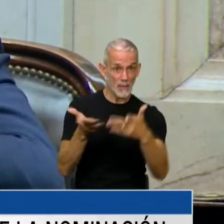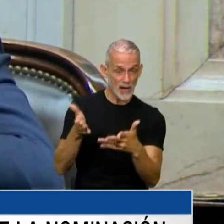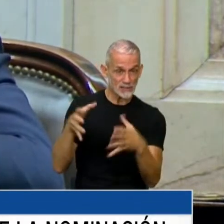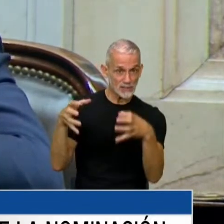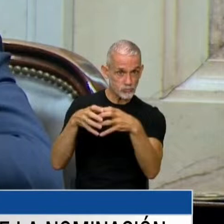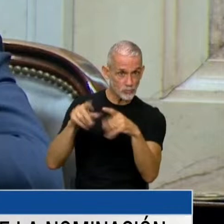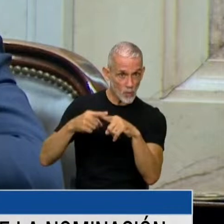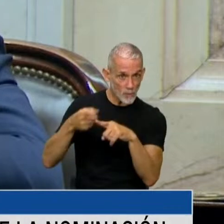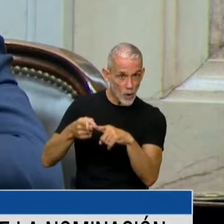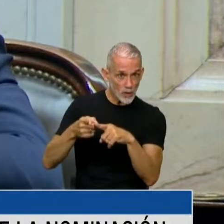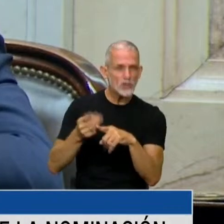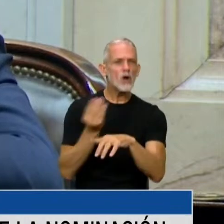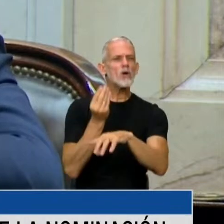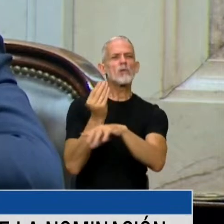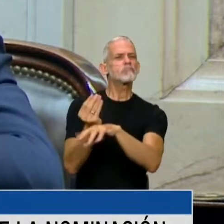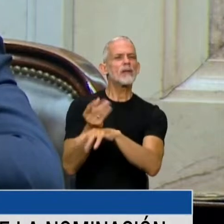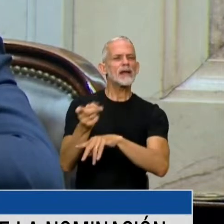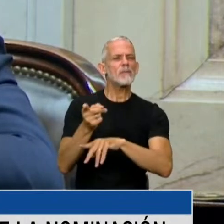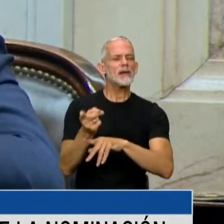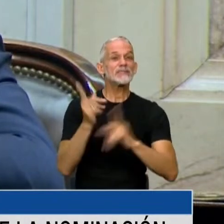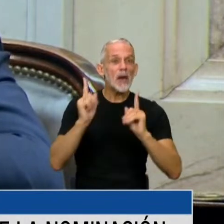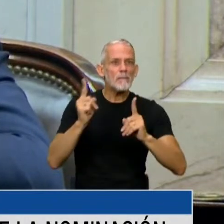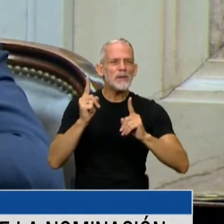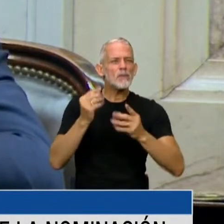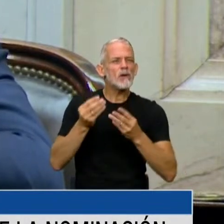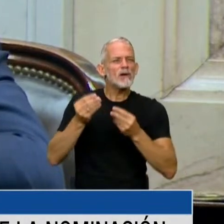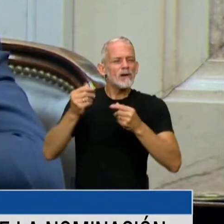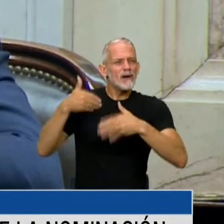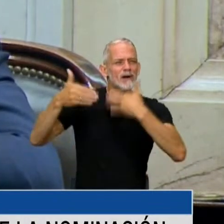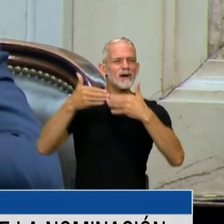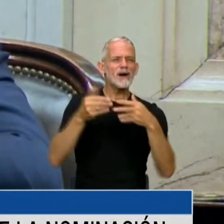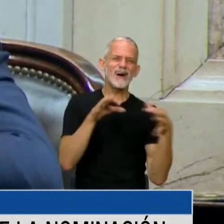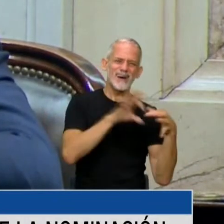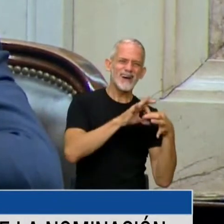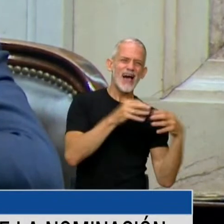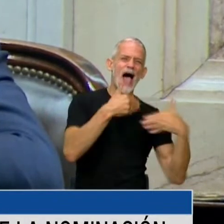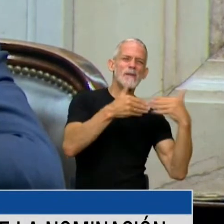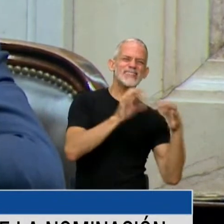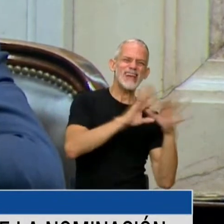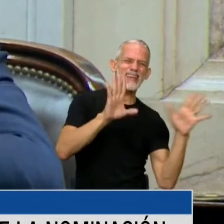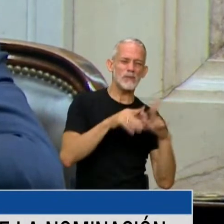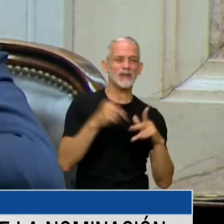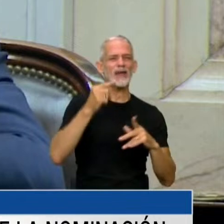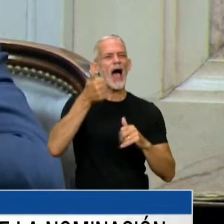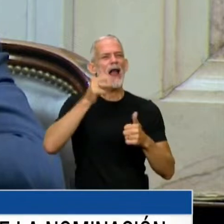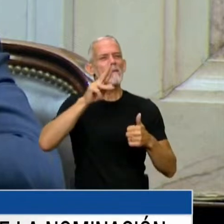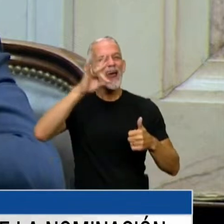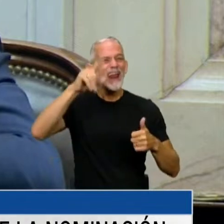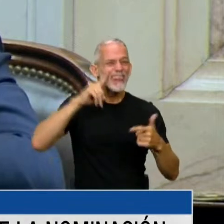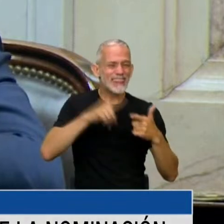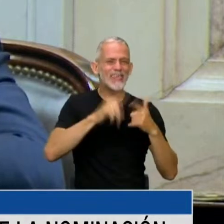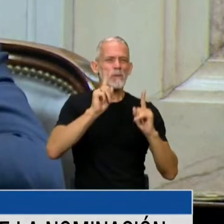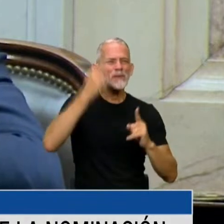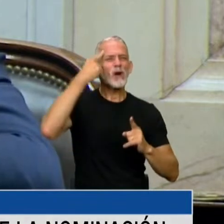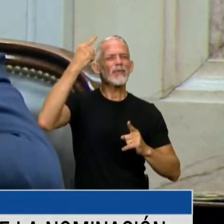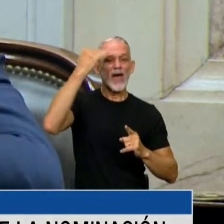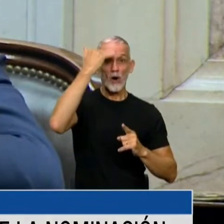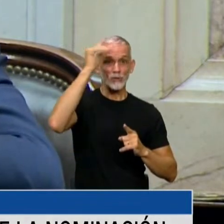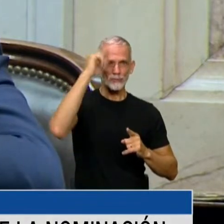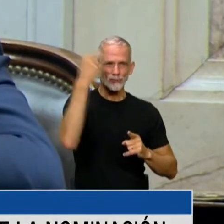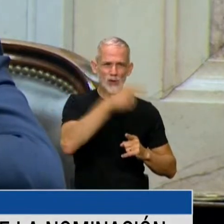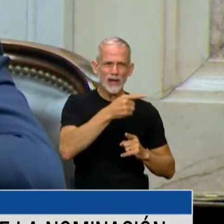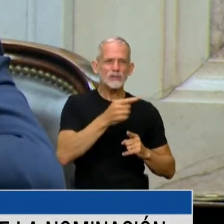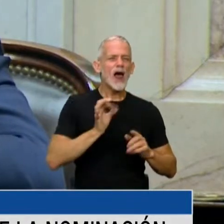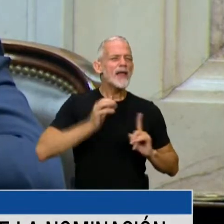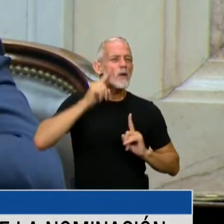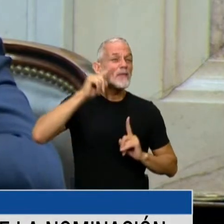Avanza representa aquel mismo espíritu de Avanza Libertad, las ideas de Alberdi, las ideas de la Constitución